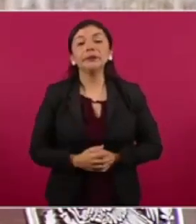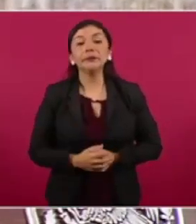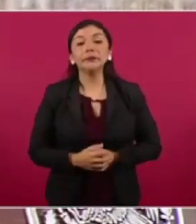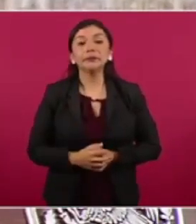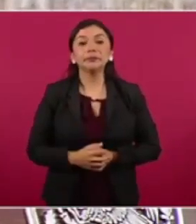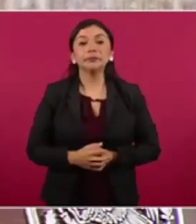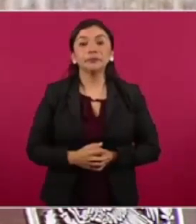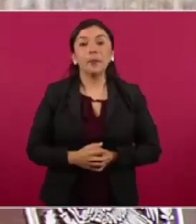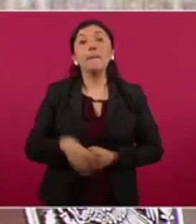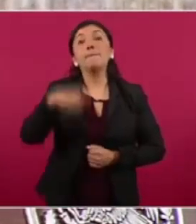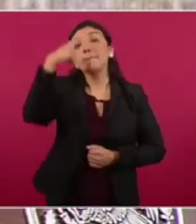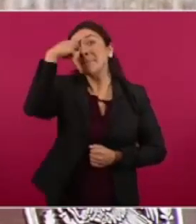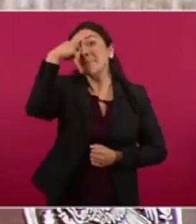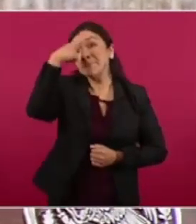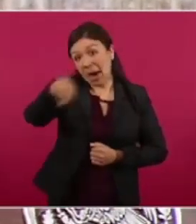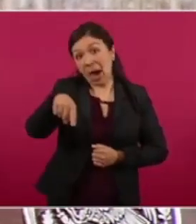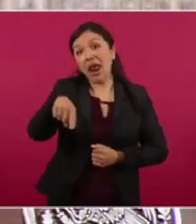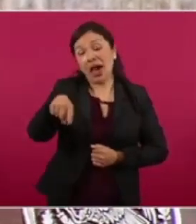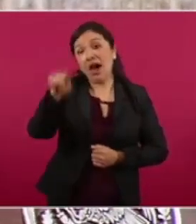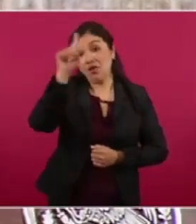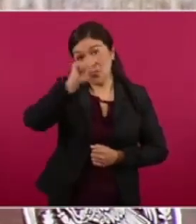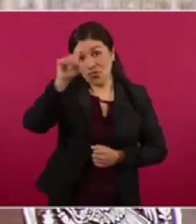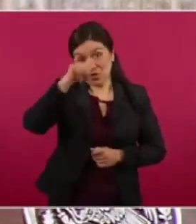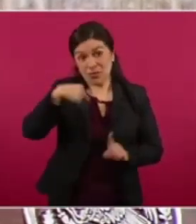Esto es para los